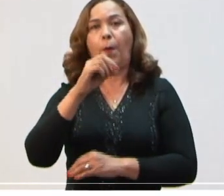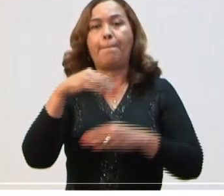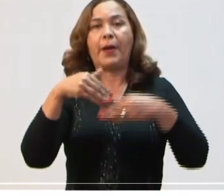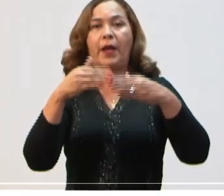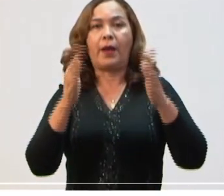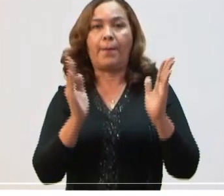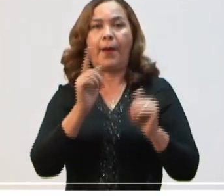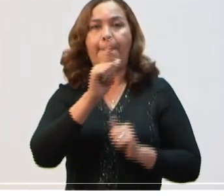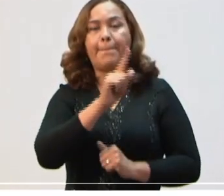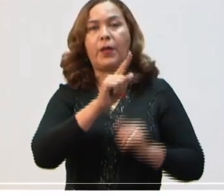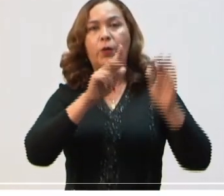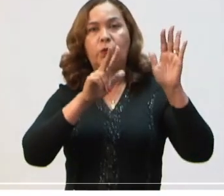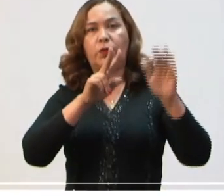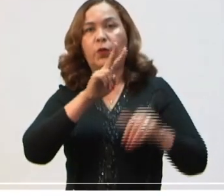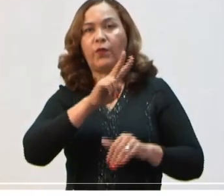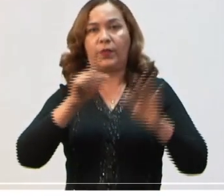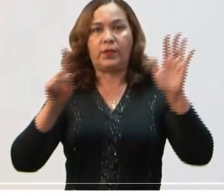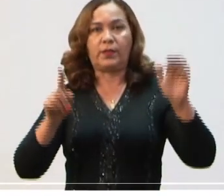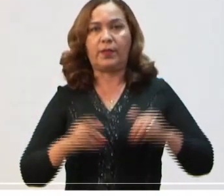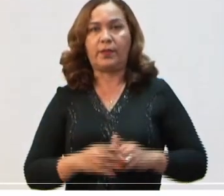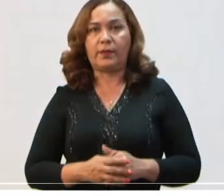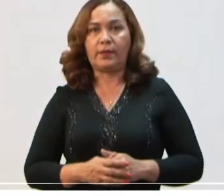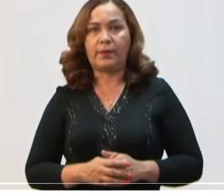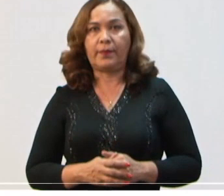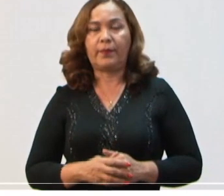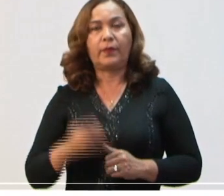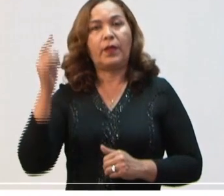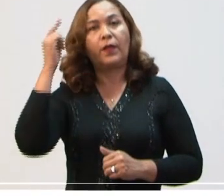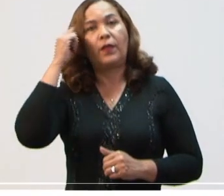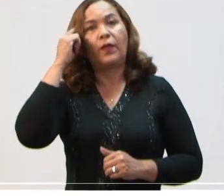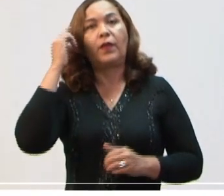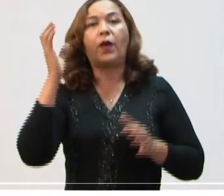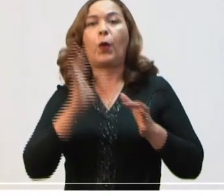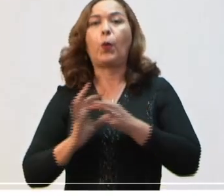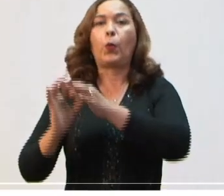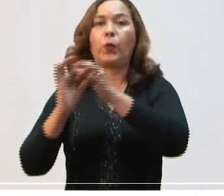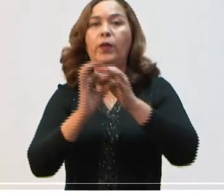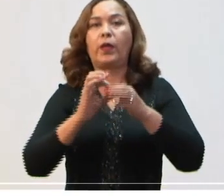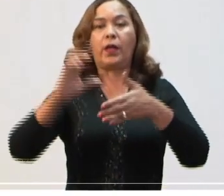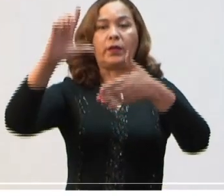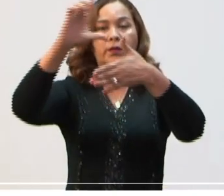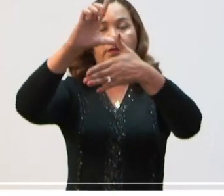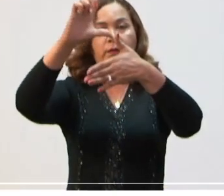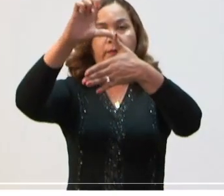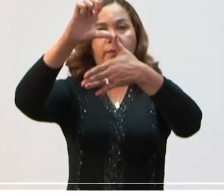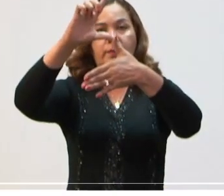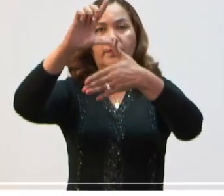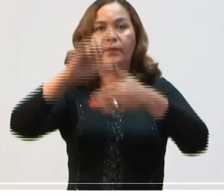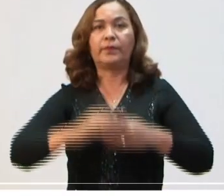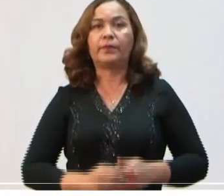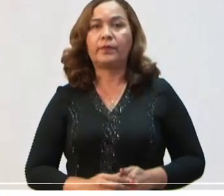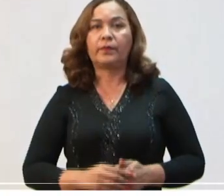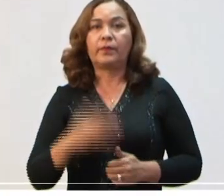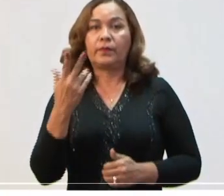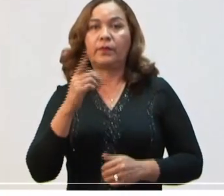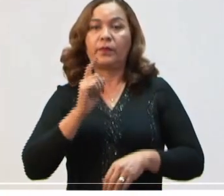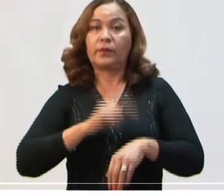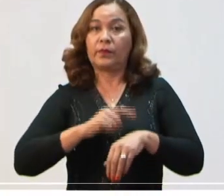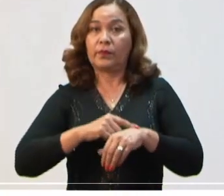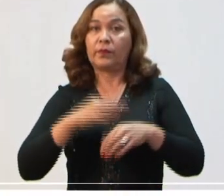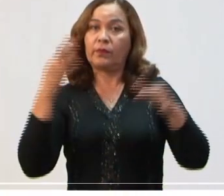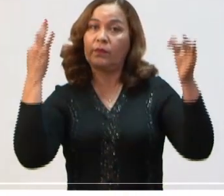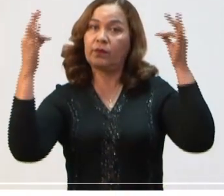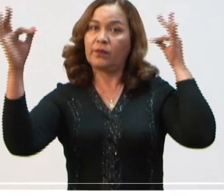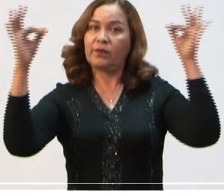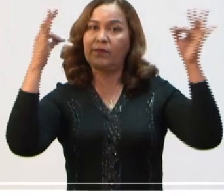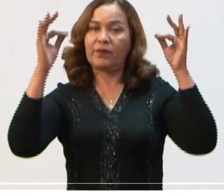panamá 1826 día de la unidad latinoamericana tercer momento